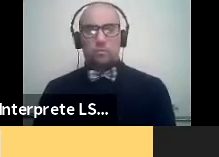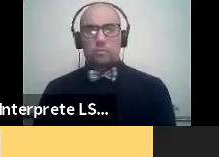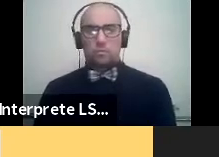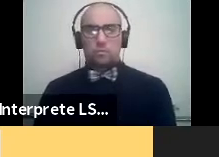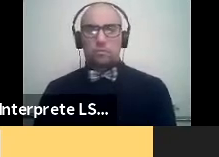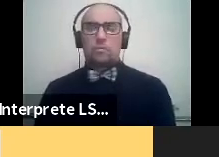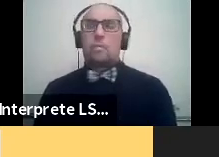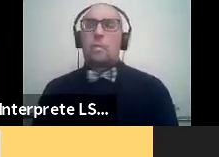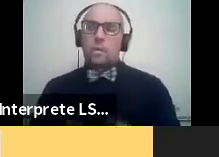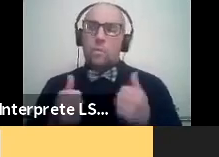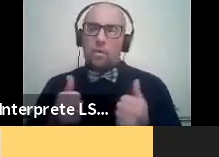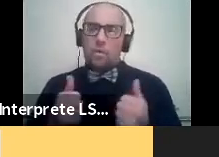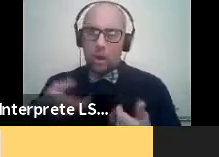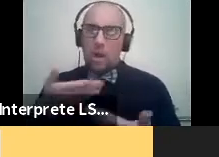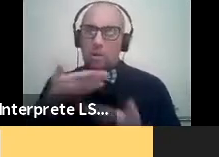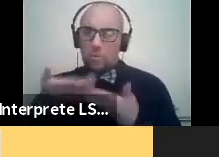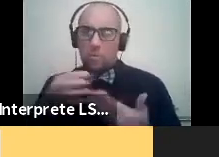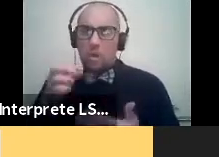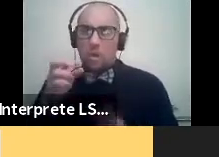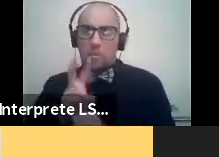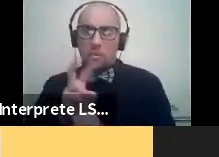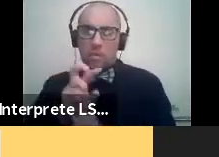Muy bien, pues esto es Raquín,